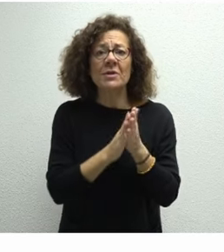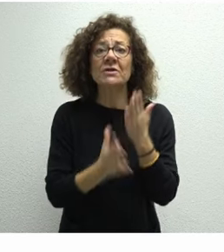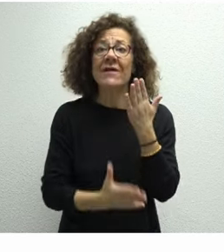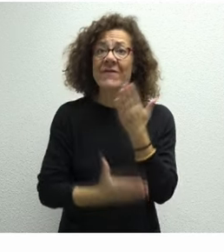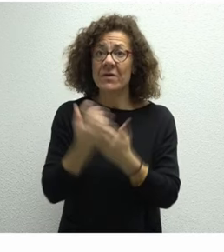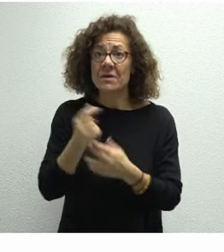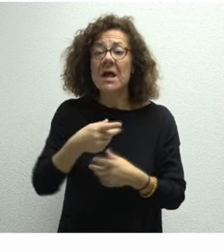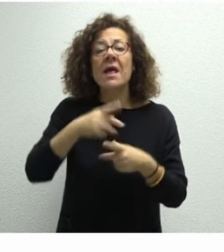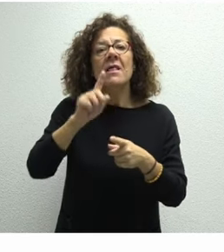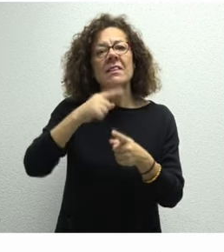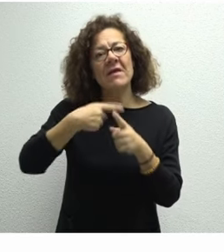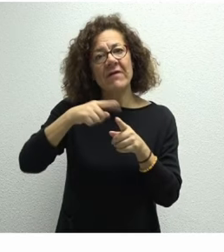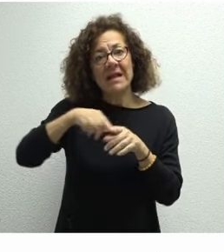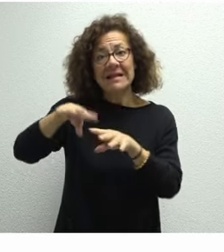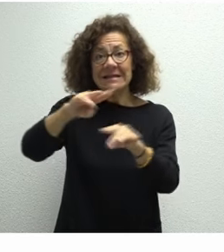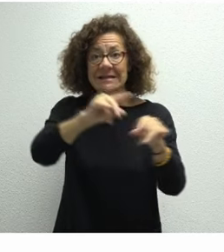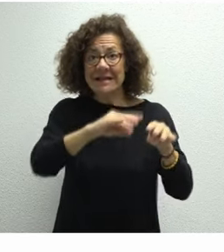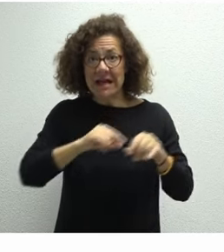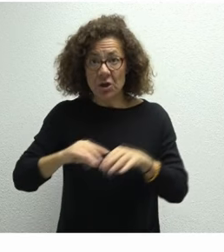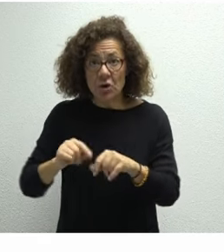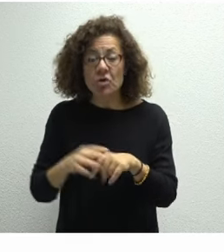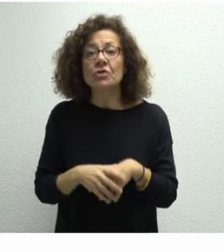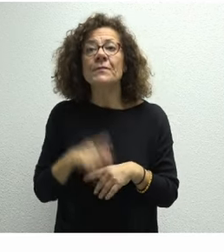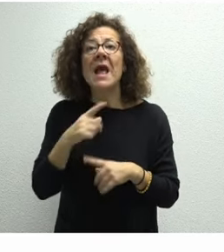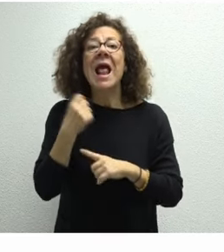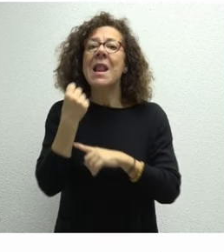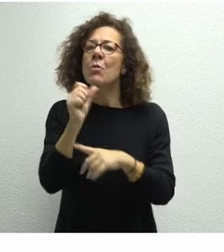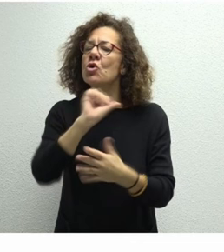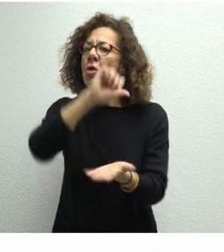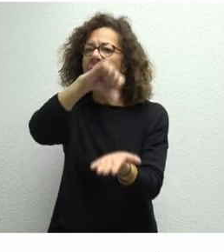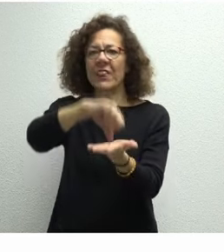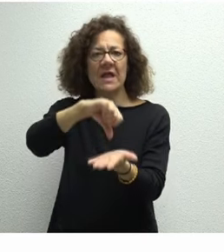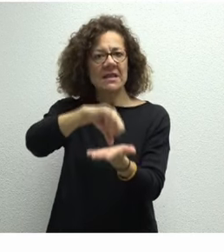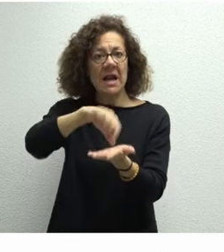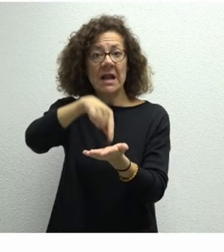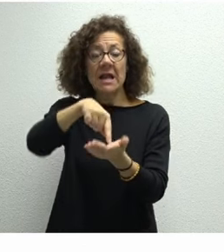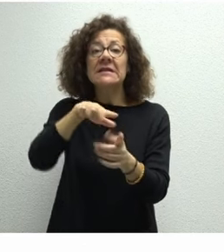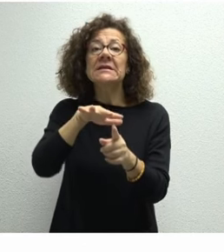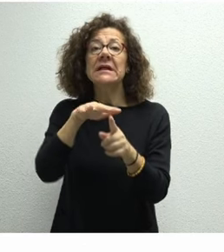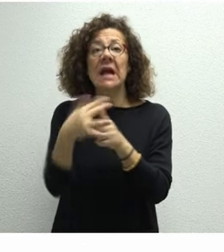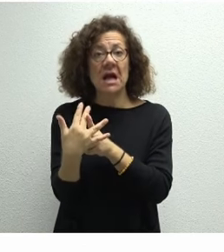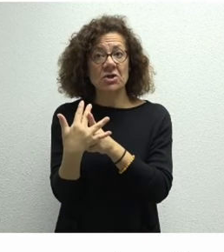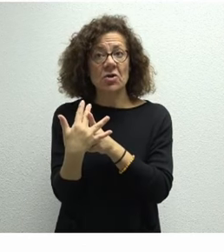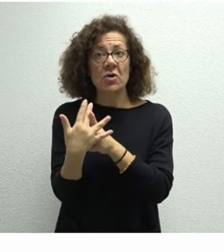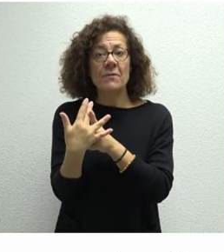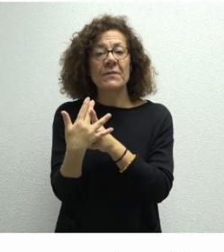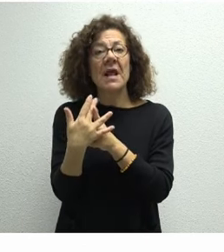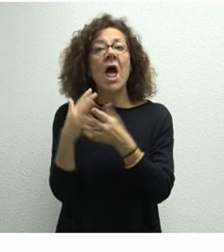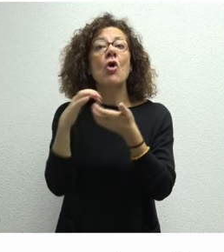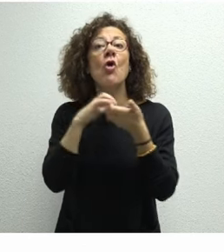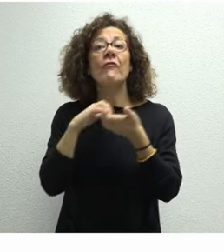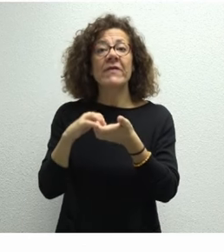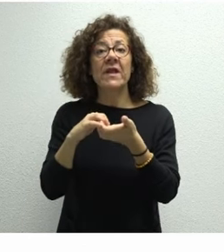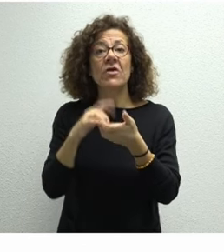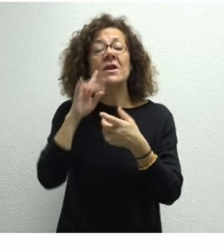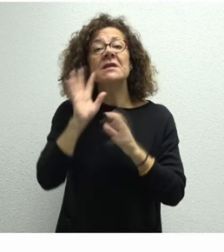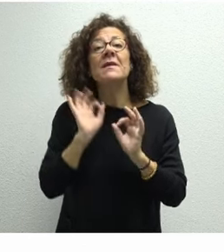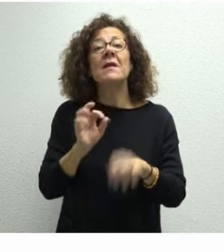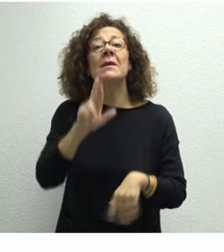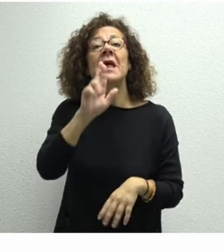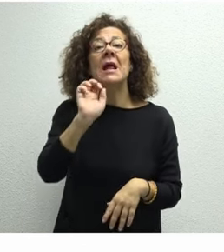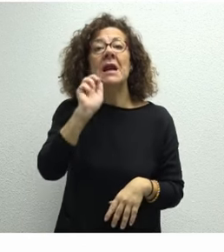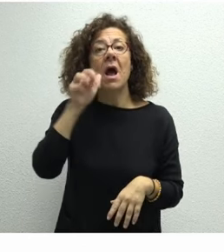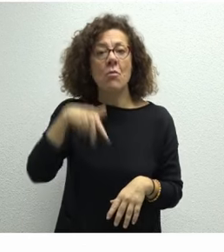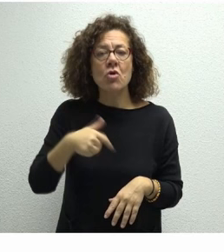diferentes territorios eh el apoyo central en este caso eh de la confederación y sobre todo de Ramón